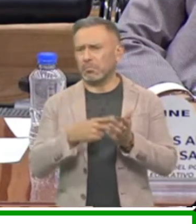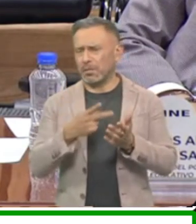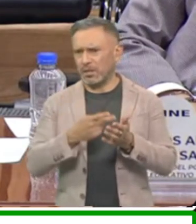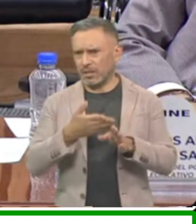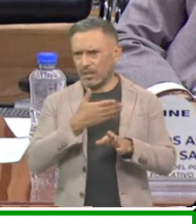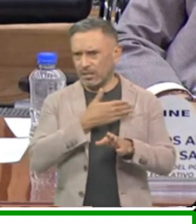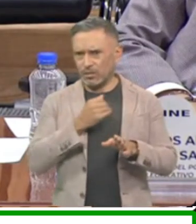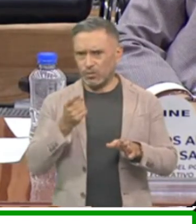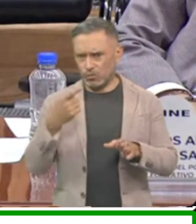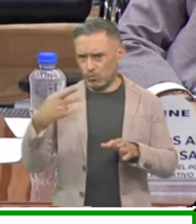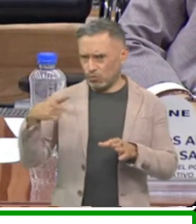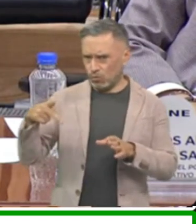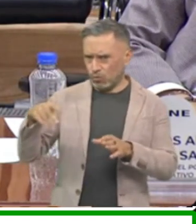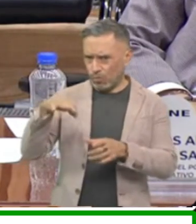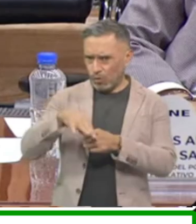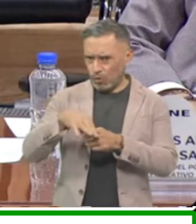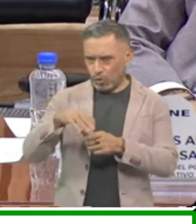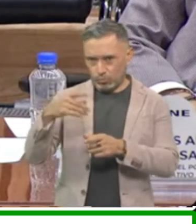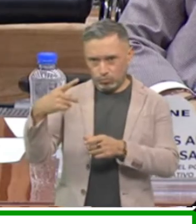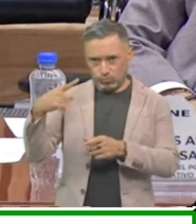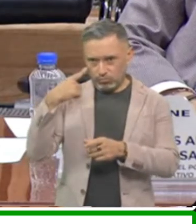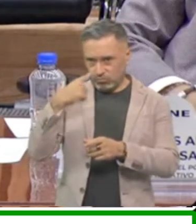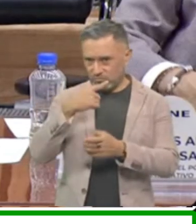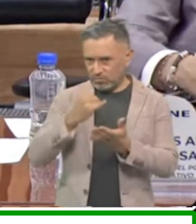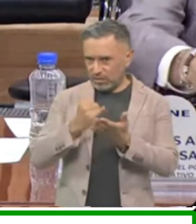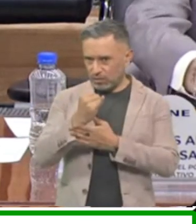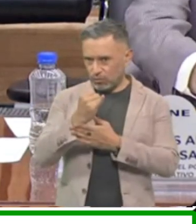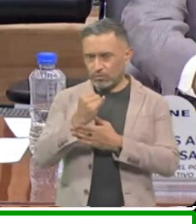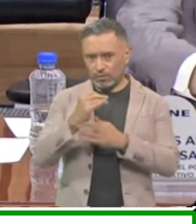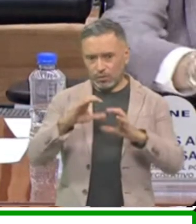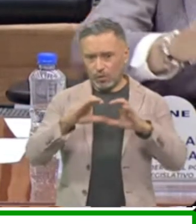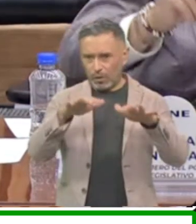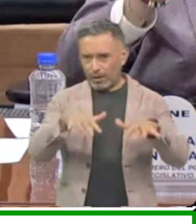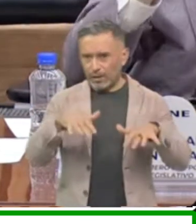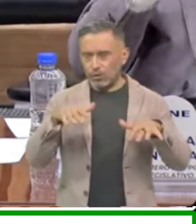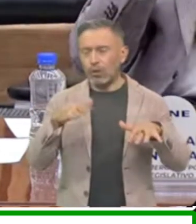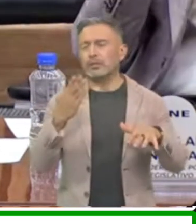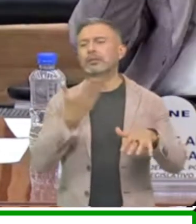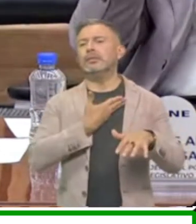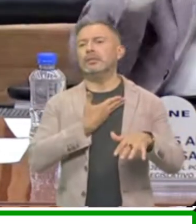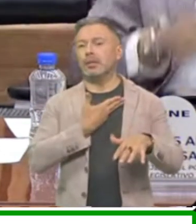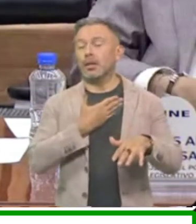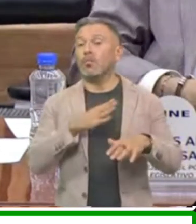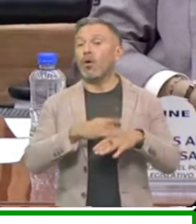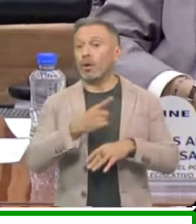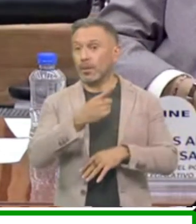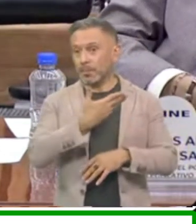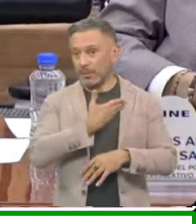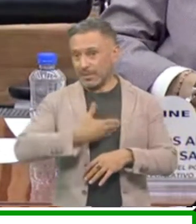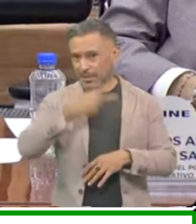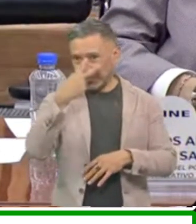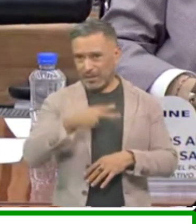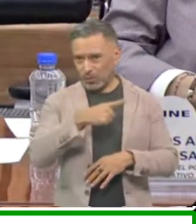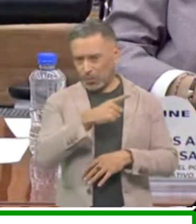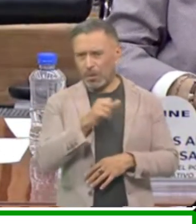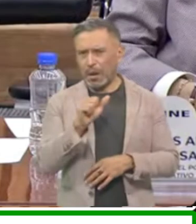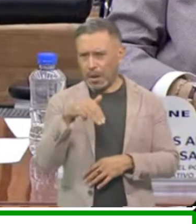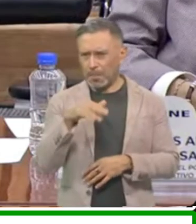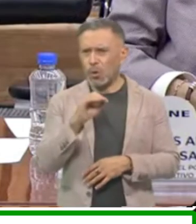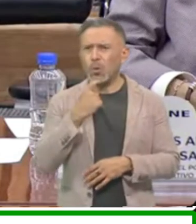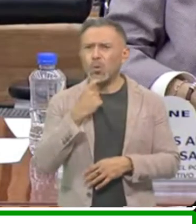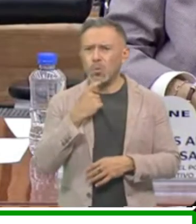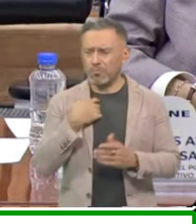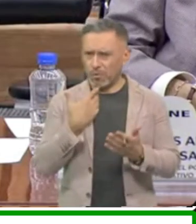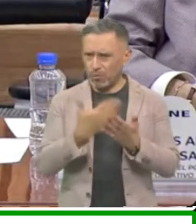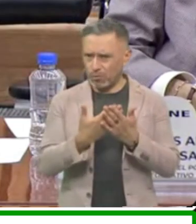sus propios votos, de sus propias determinaciones en el Congreso, porque el presidente de la República, Andrés Manuel López Obrador, propuso un